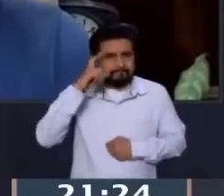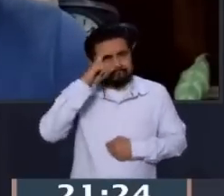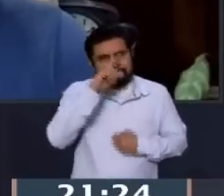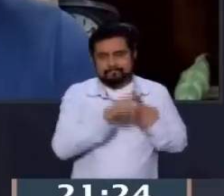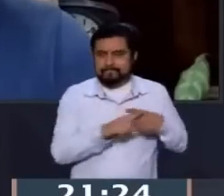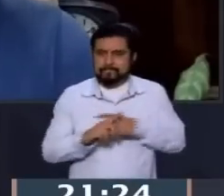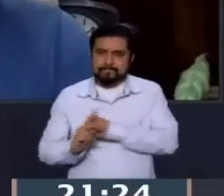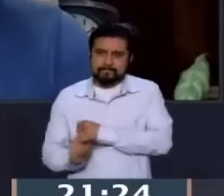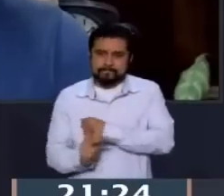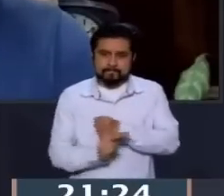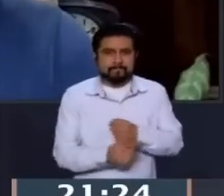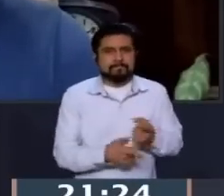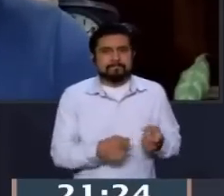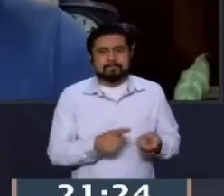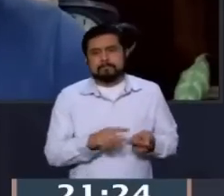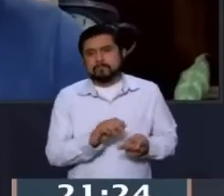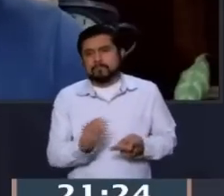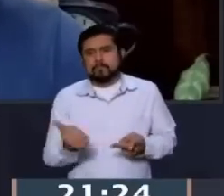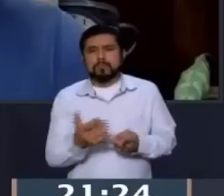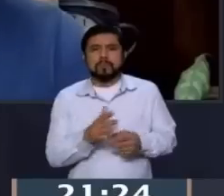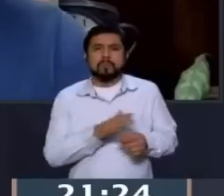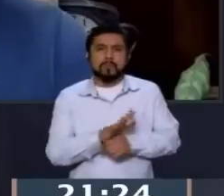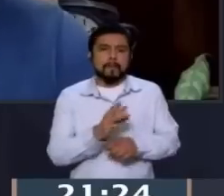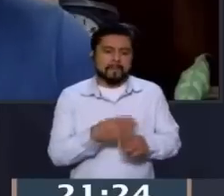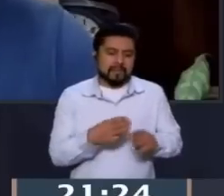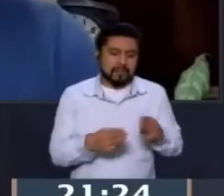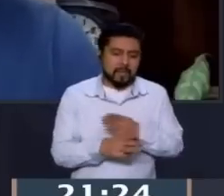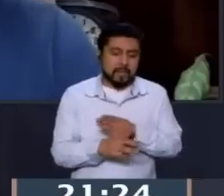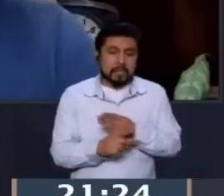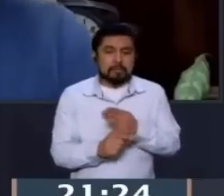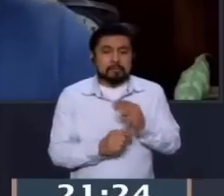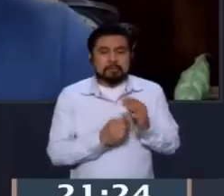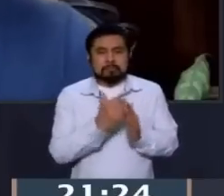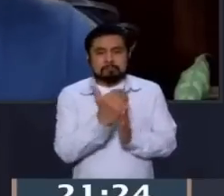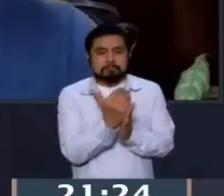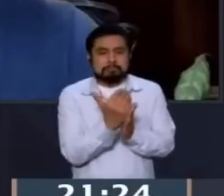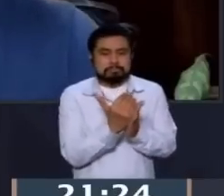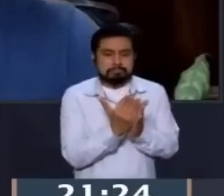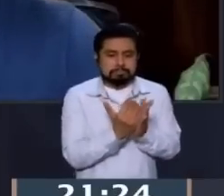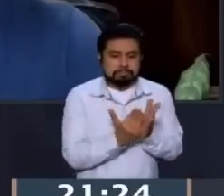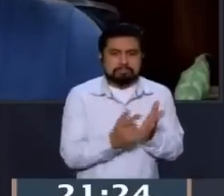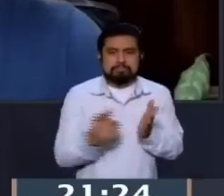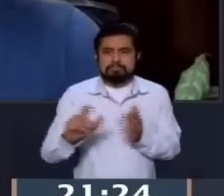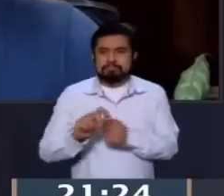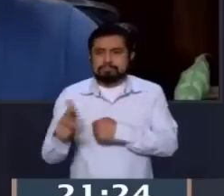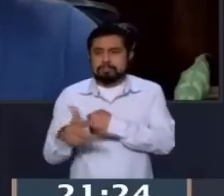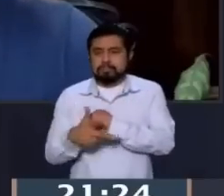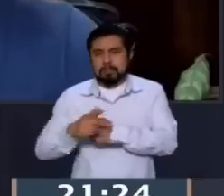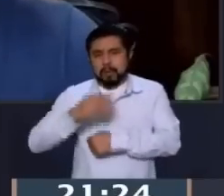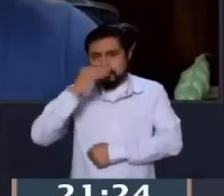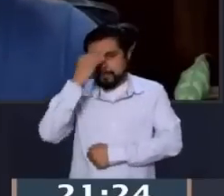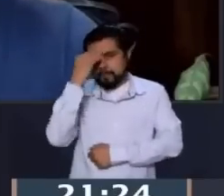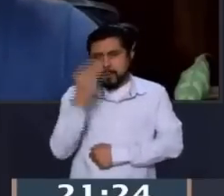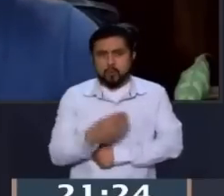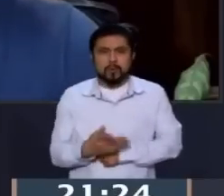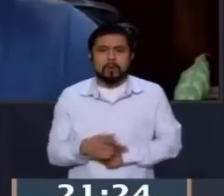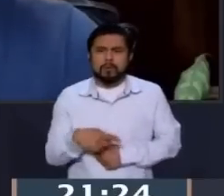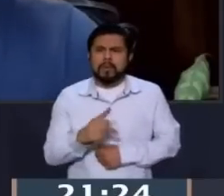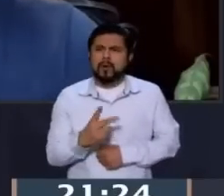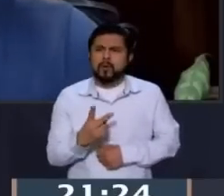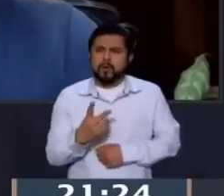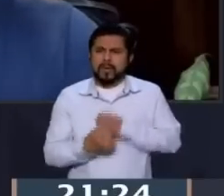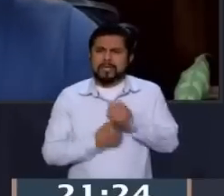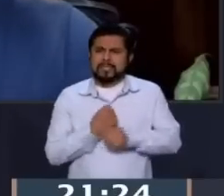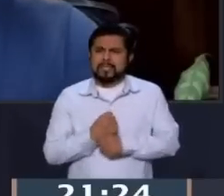hasta las complicaciones en el abasto de energéticos que ha pegado fuerte en Europa Pero qué es lo que ha pasado este año